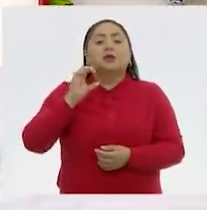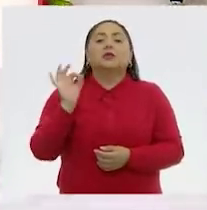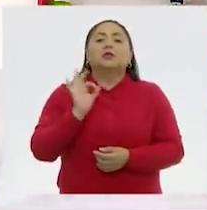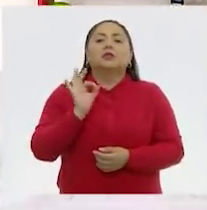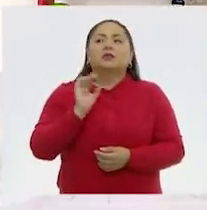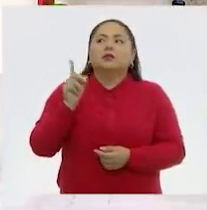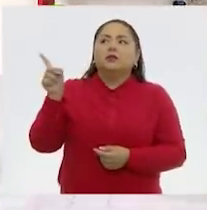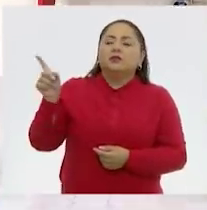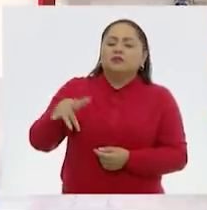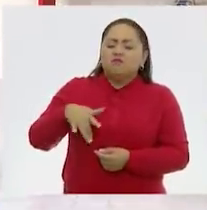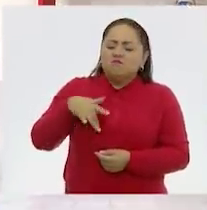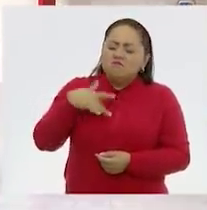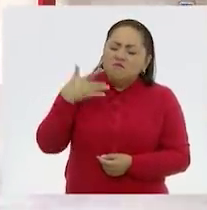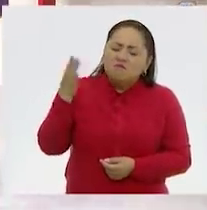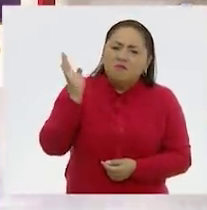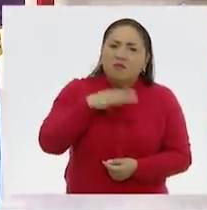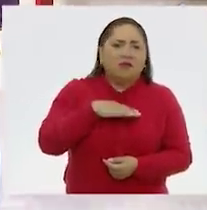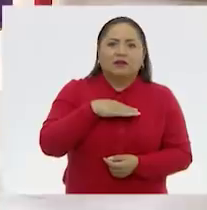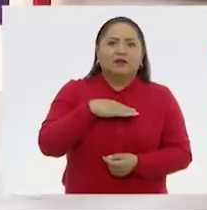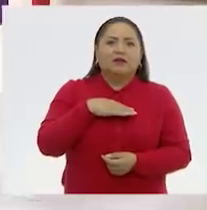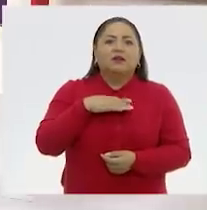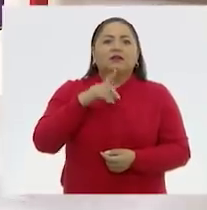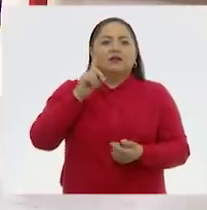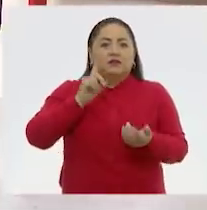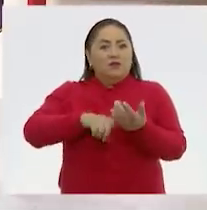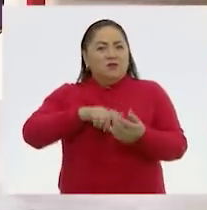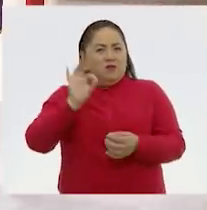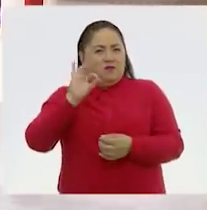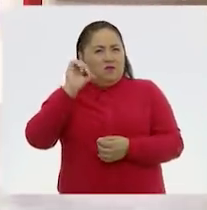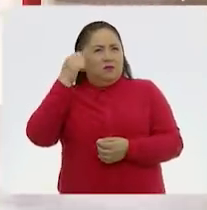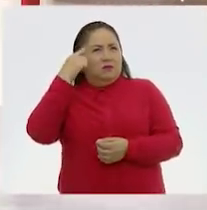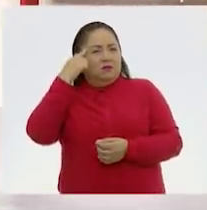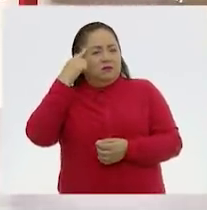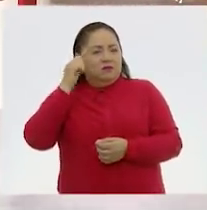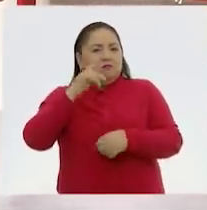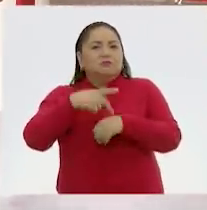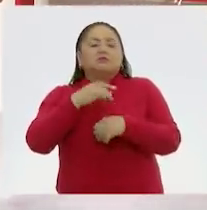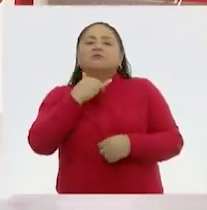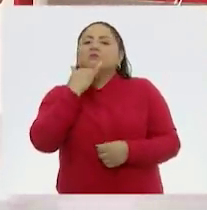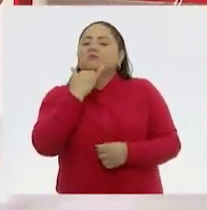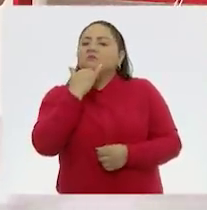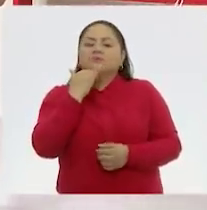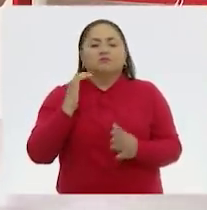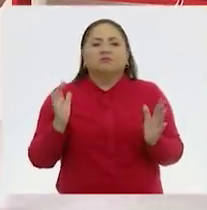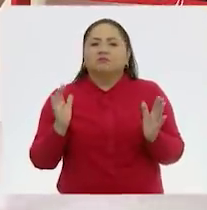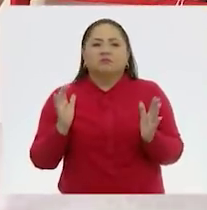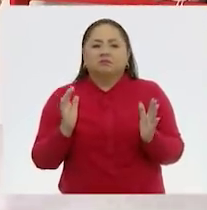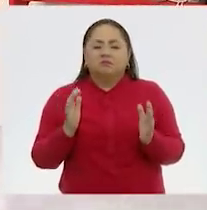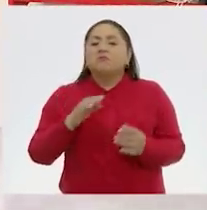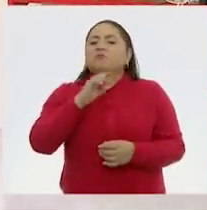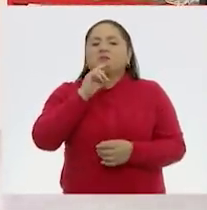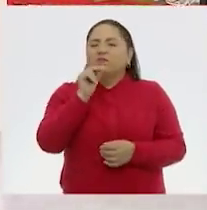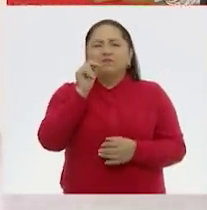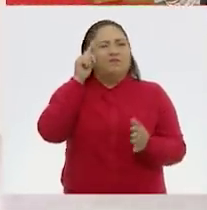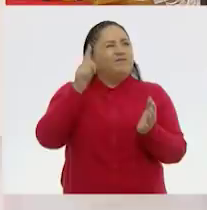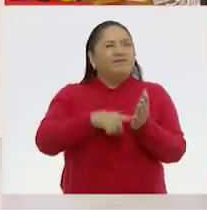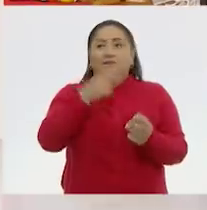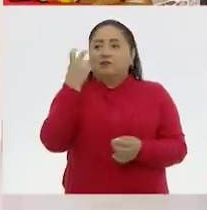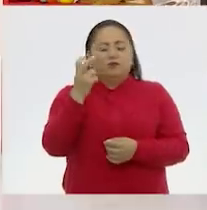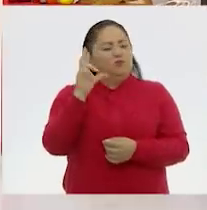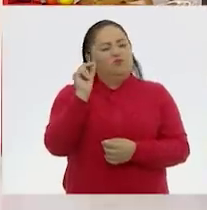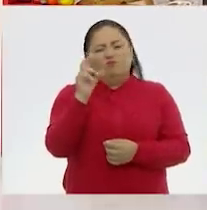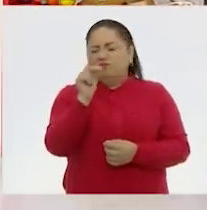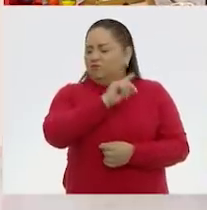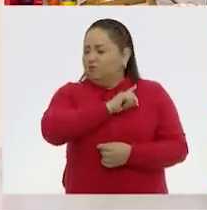hice sentir mal a Eric y tal vez hasta nuestra amistad esté en riesgo. No, yo creo que no. Yo creo que no, no, así no debe